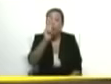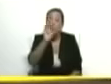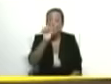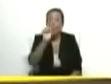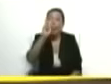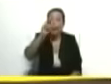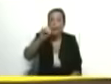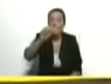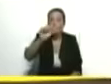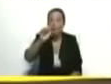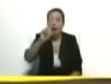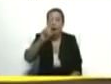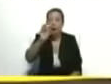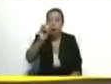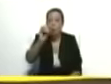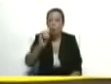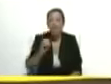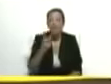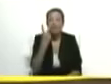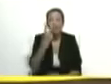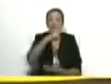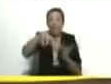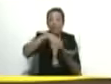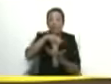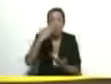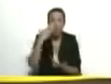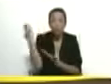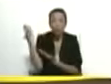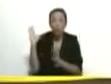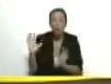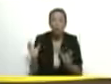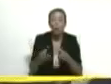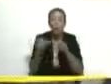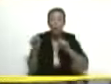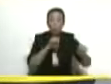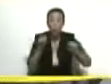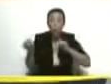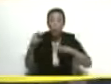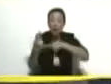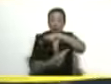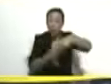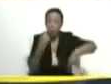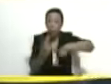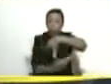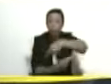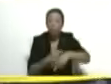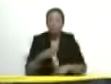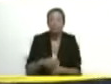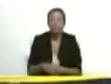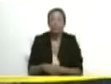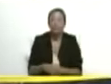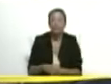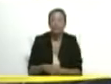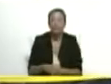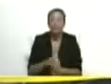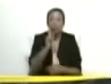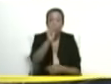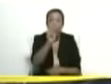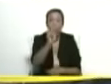Tupamaro. William José Benavides, secretario general del Movimiento Revolucionario Tupamaro.